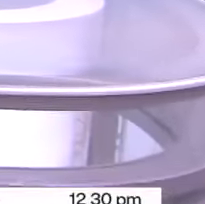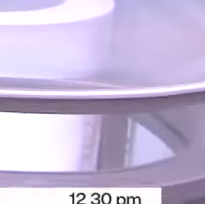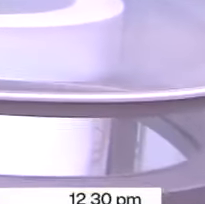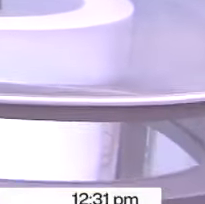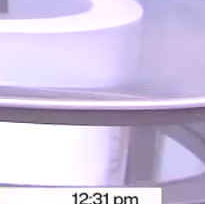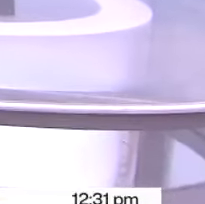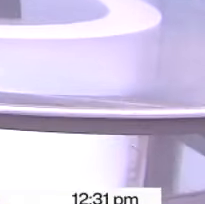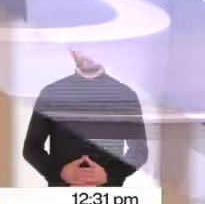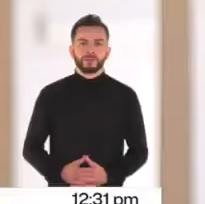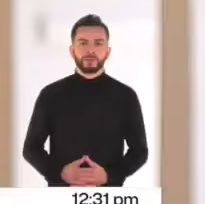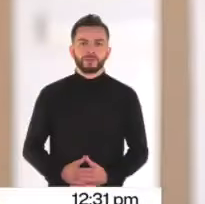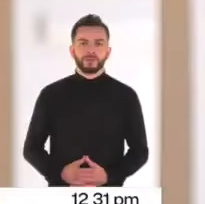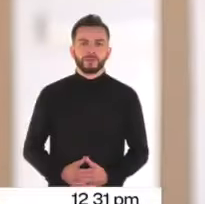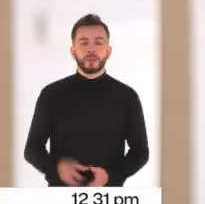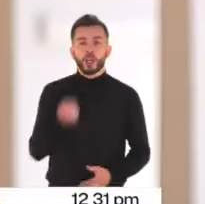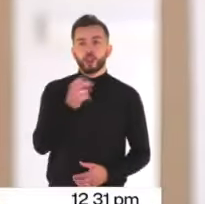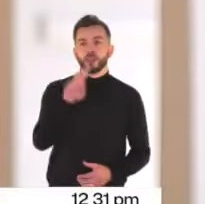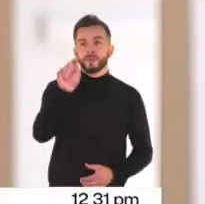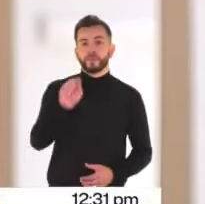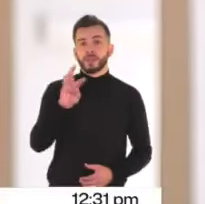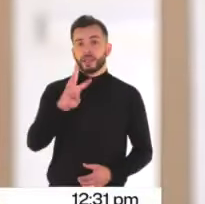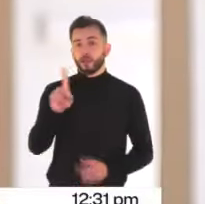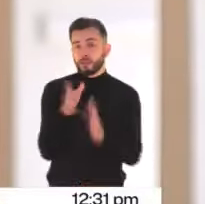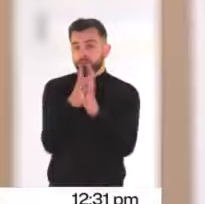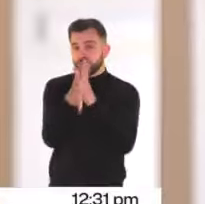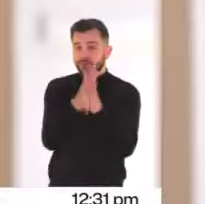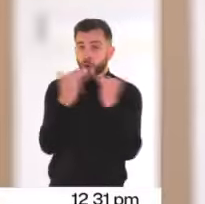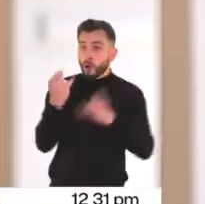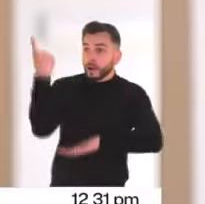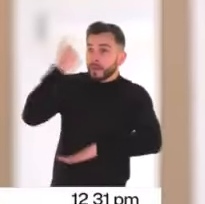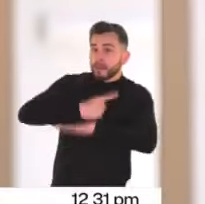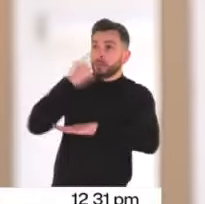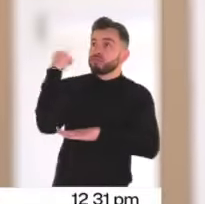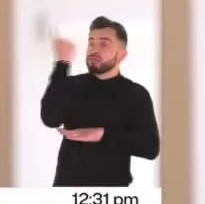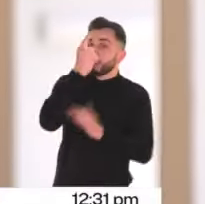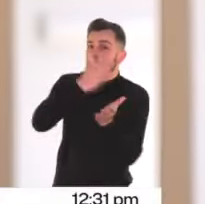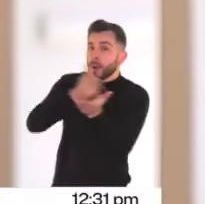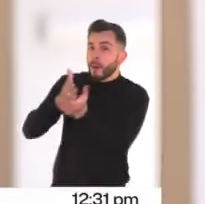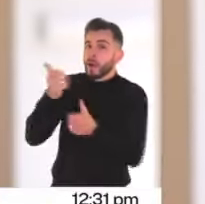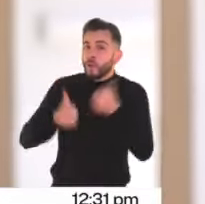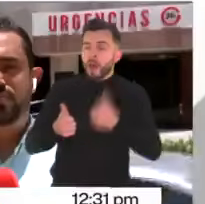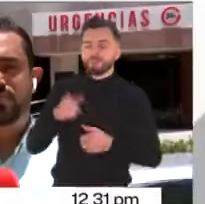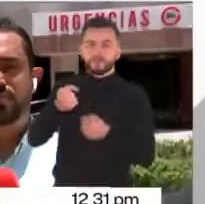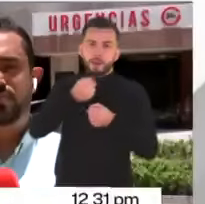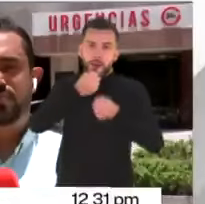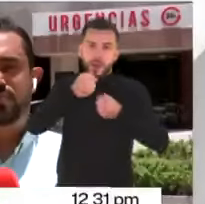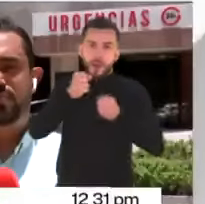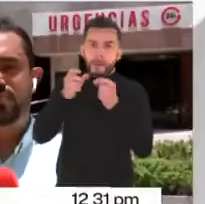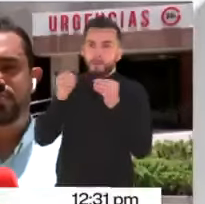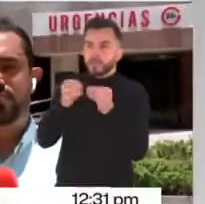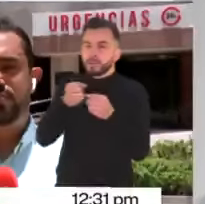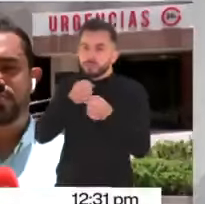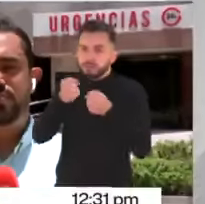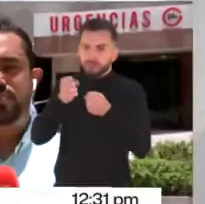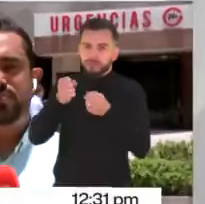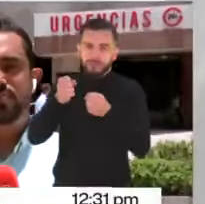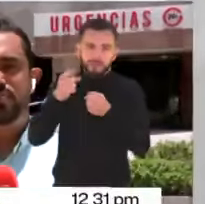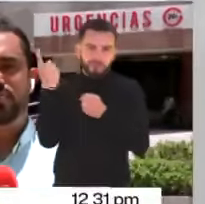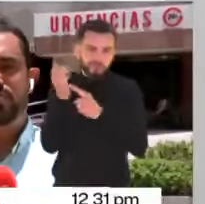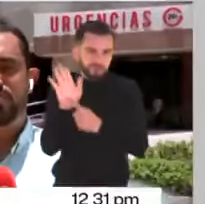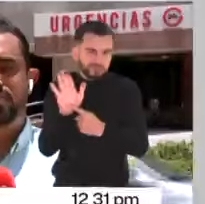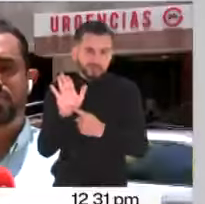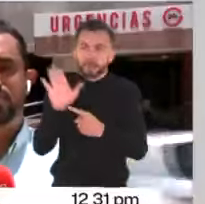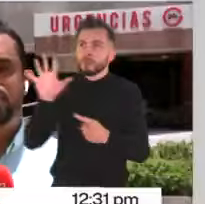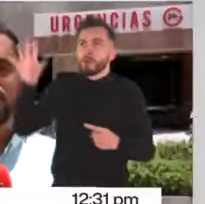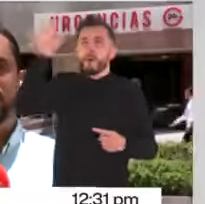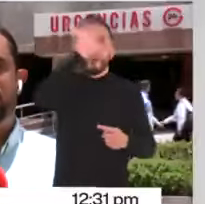12 del día, 31 minutos. Buenas tardes. Pongámonos al día con lo que pasa a esta hora. Nuestros presentadores y periodistas ya están listos al lado de la gente para contarles lo que